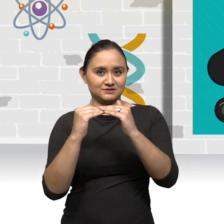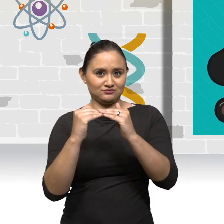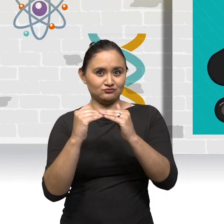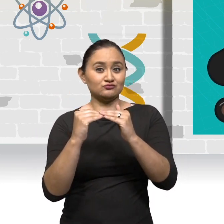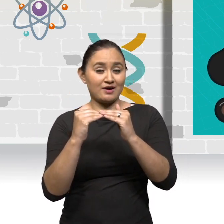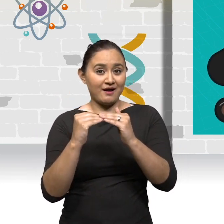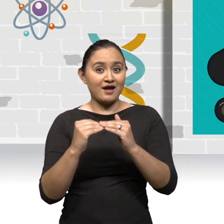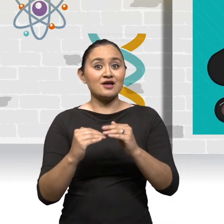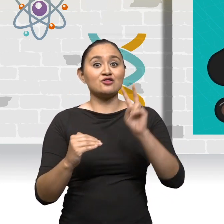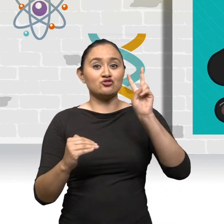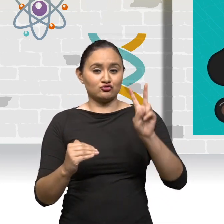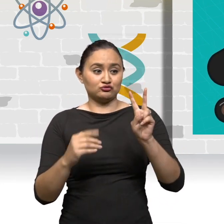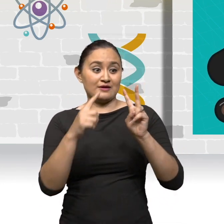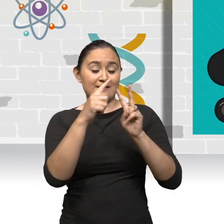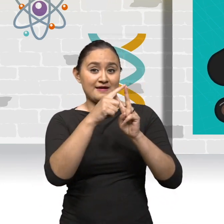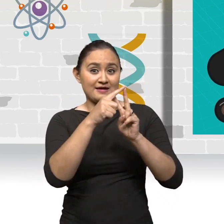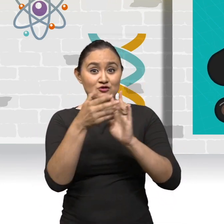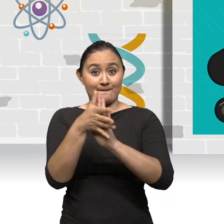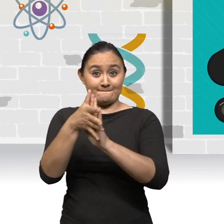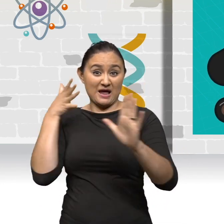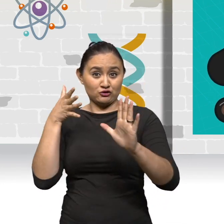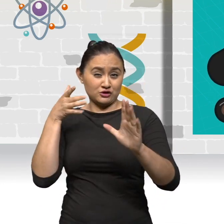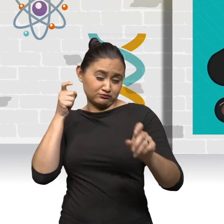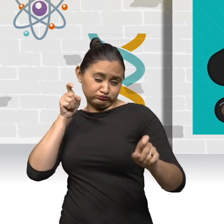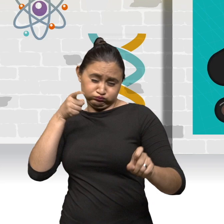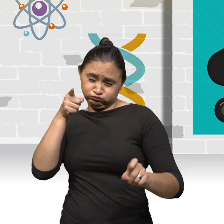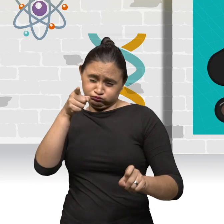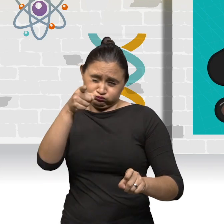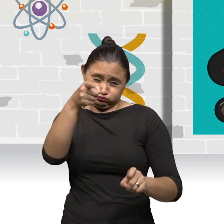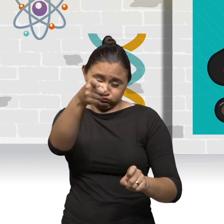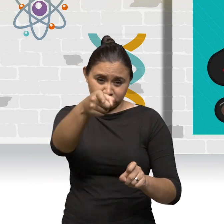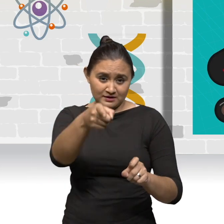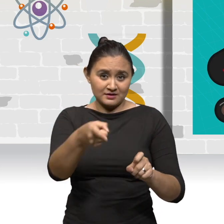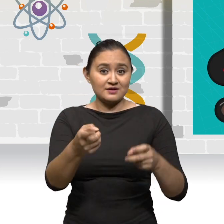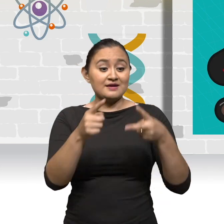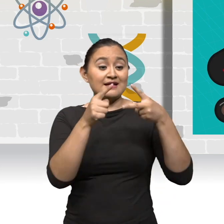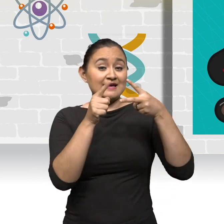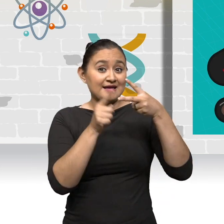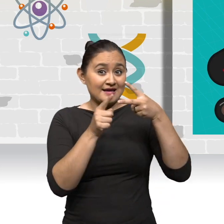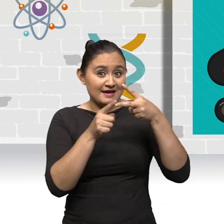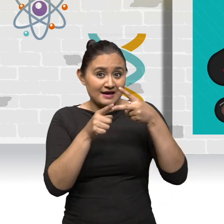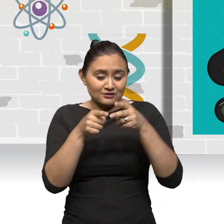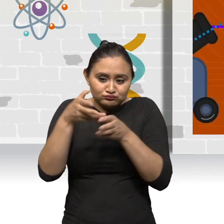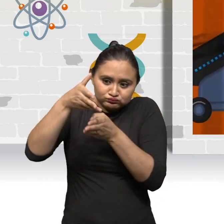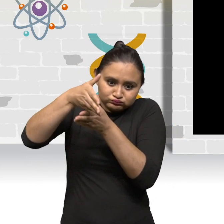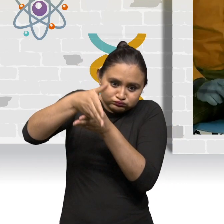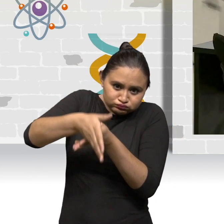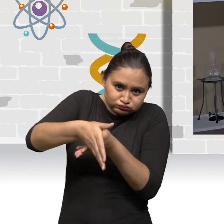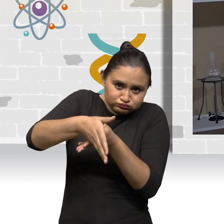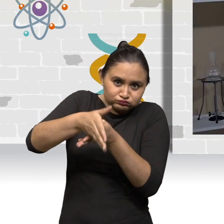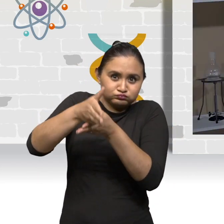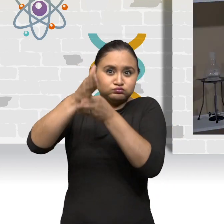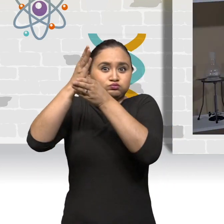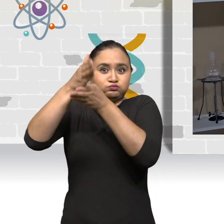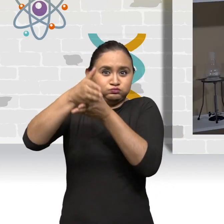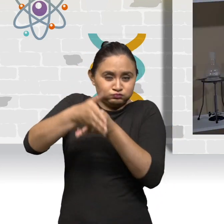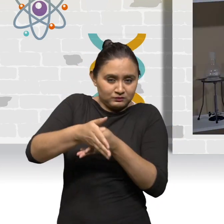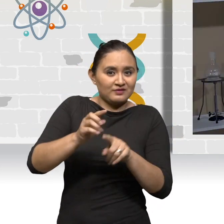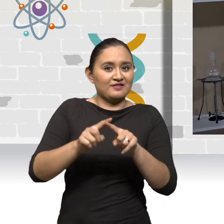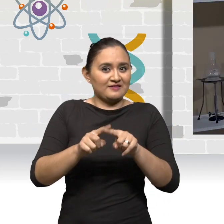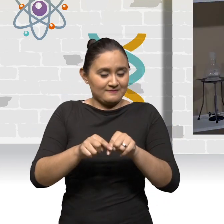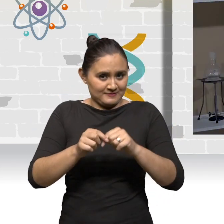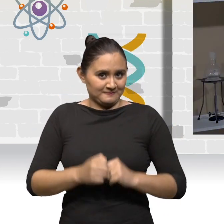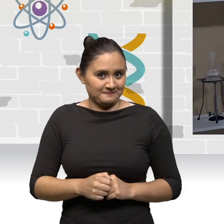gracias a dos variables: la velocidad con la cual se arroja el proyectil del cañón y la inclinación de este. Y con respecto